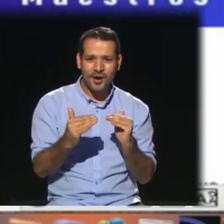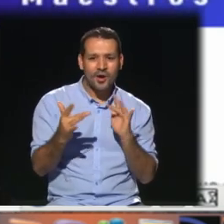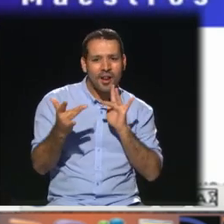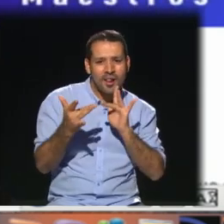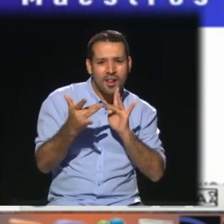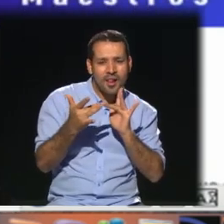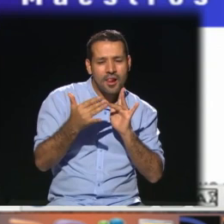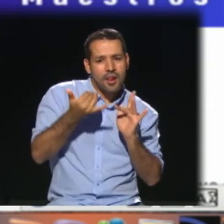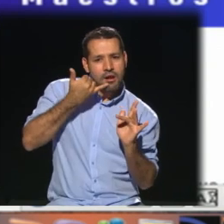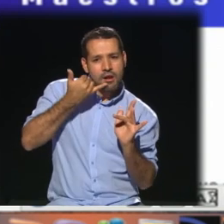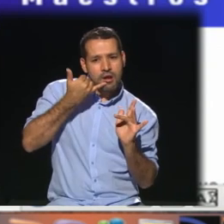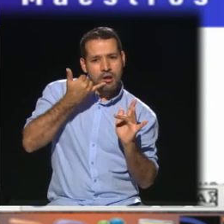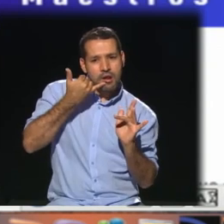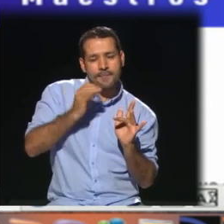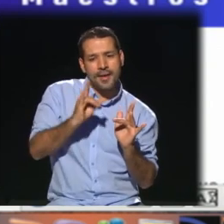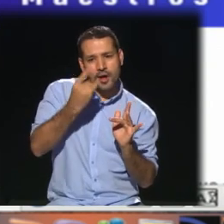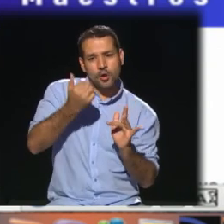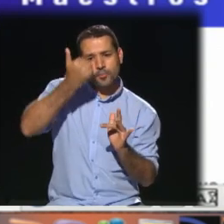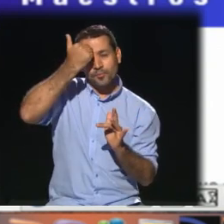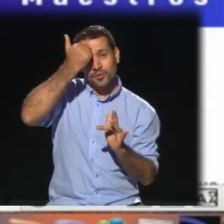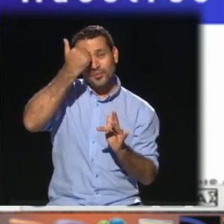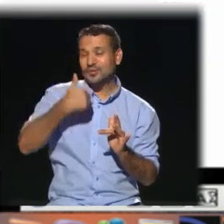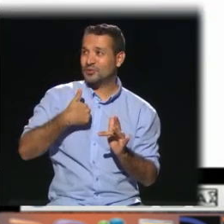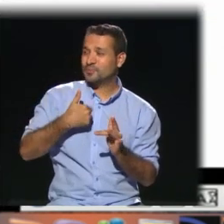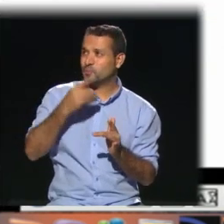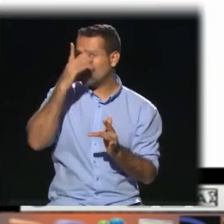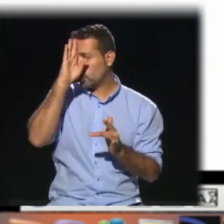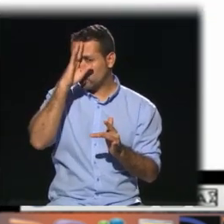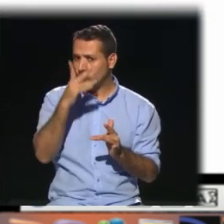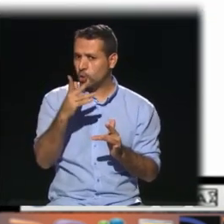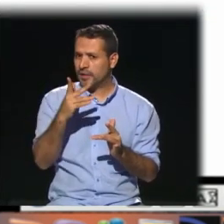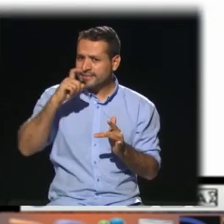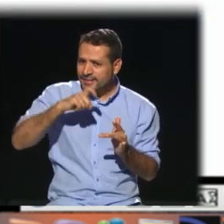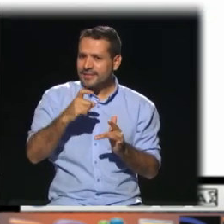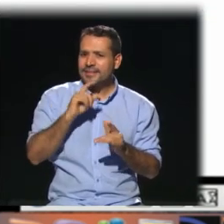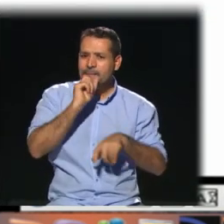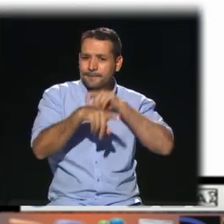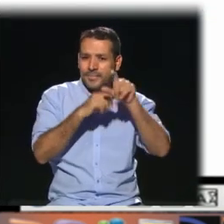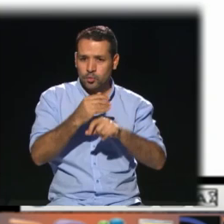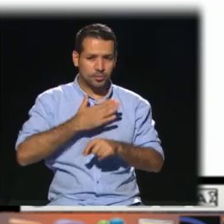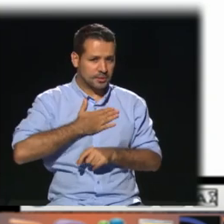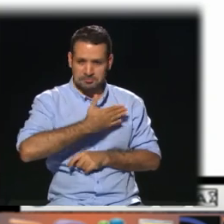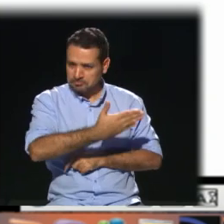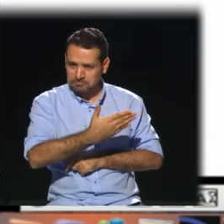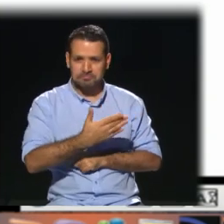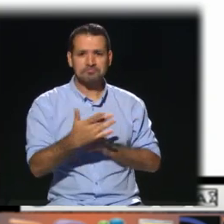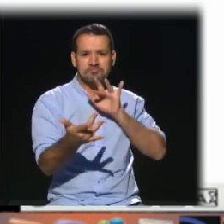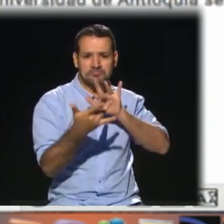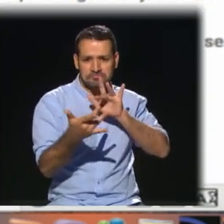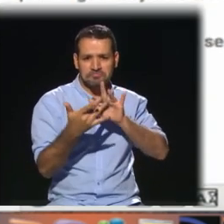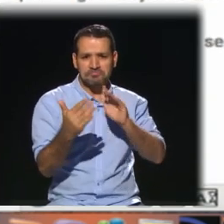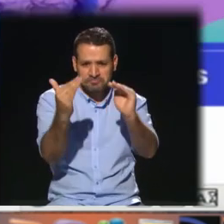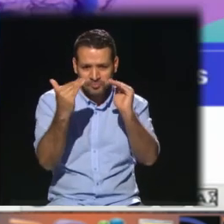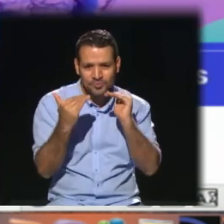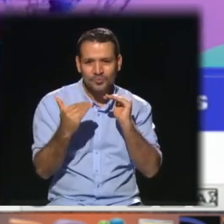un profesor que requiera cualquier tipo de asistencia, pues va a encontrar la posibilidad de conectarse por WhatsApp, por Hangouts o por